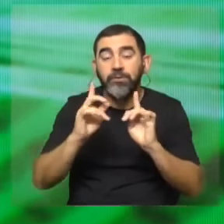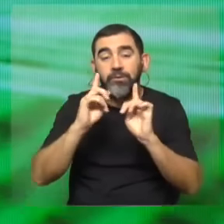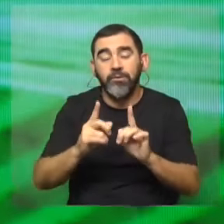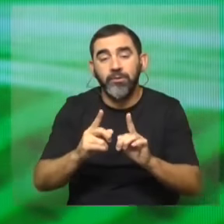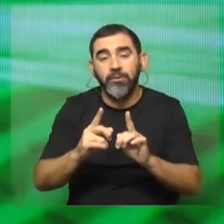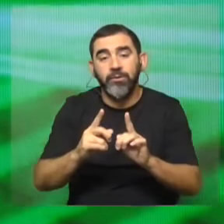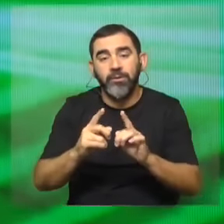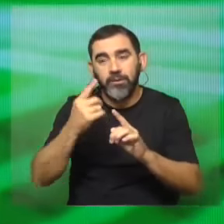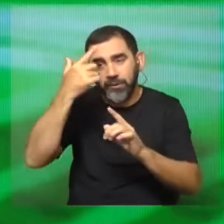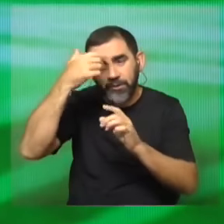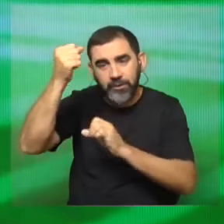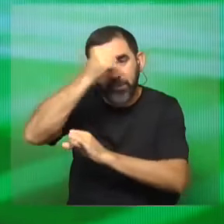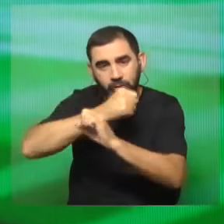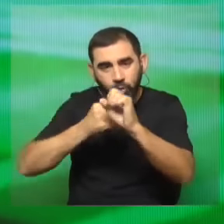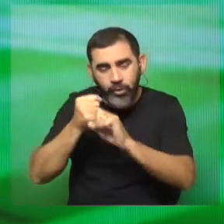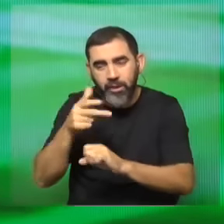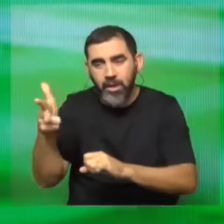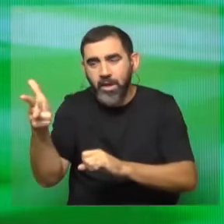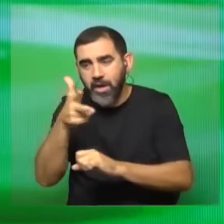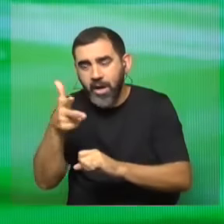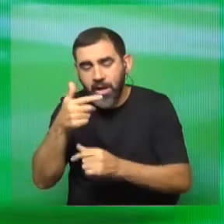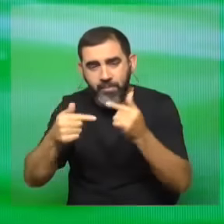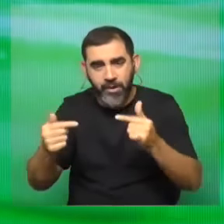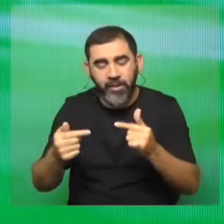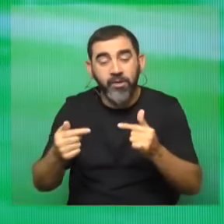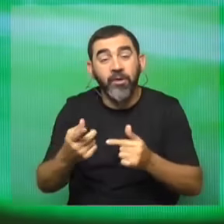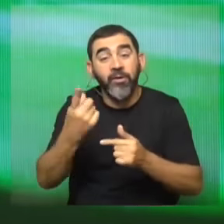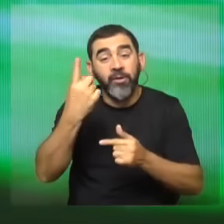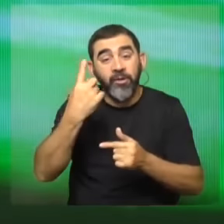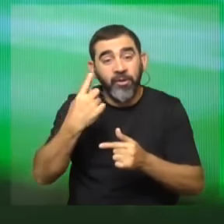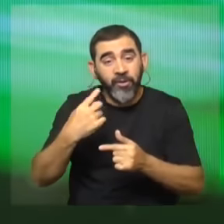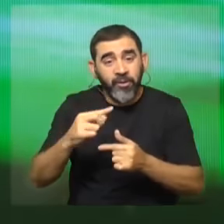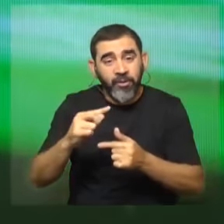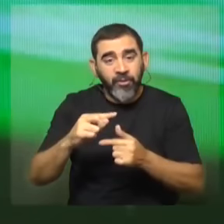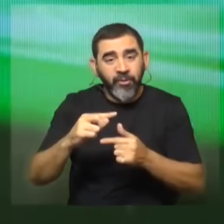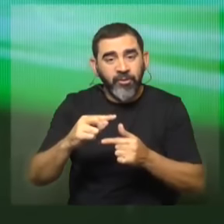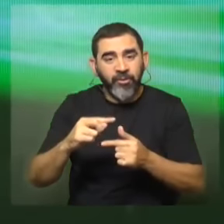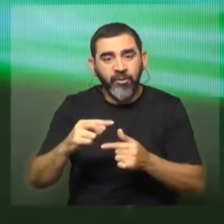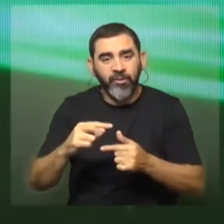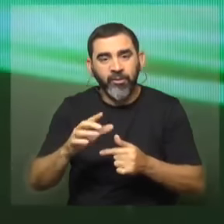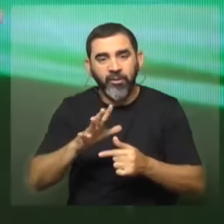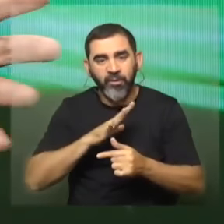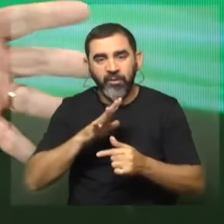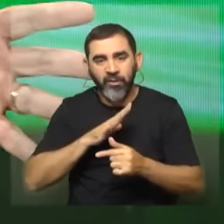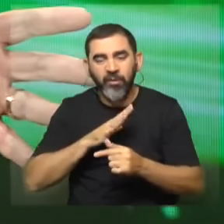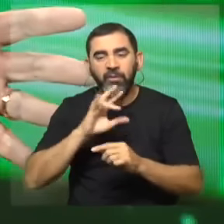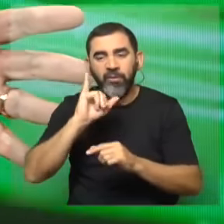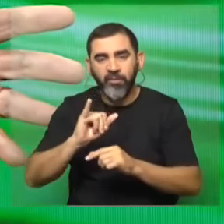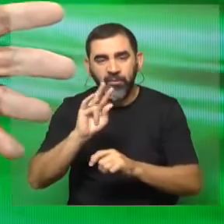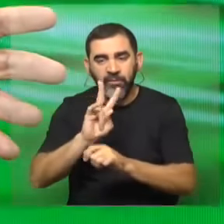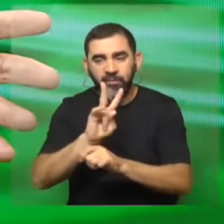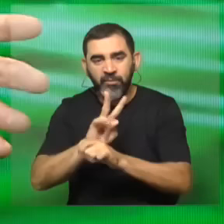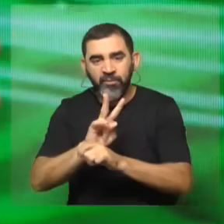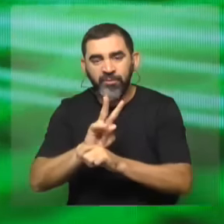Bueno a la tecnología las cámaras y otos pero En definitiva este hay hay operativos se ha montado un